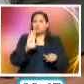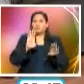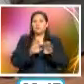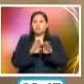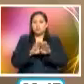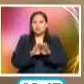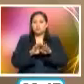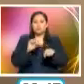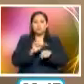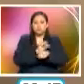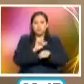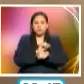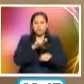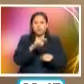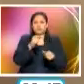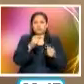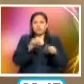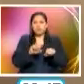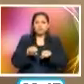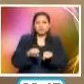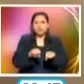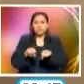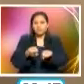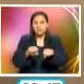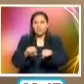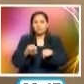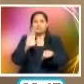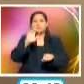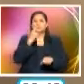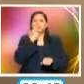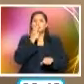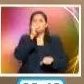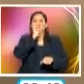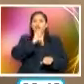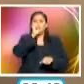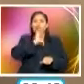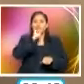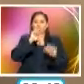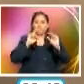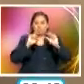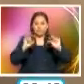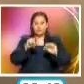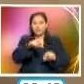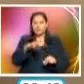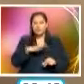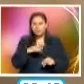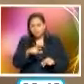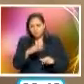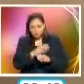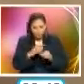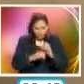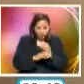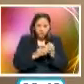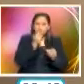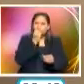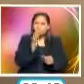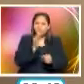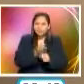estos carritos de vendedores ambulantes como de paletas, que estaba lleno de pequeñas obras,